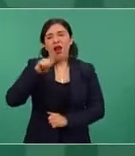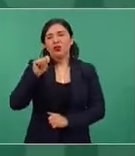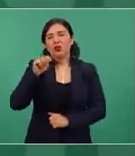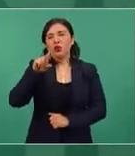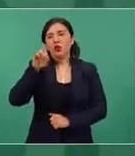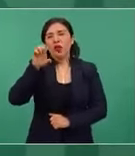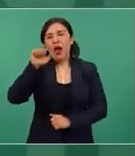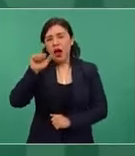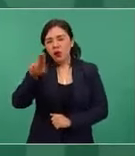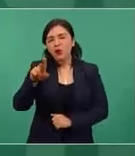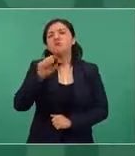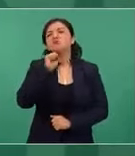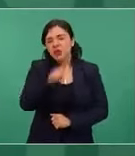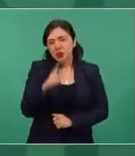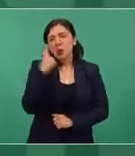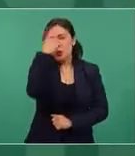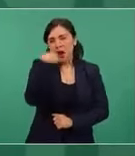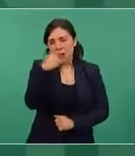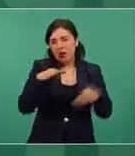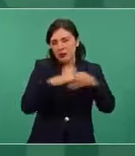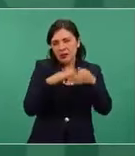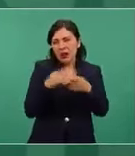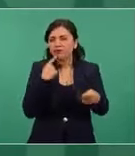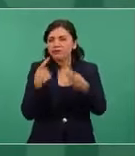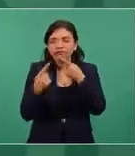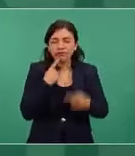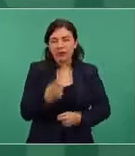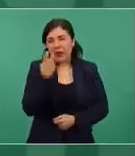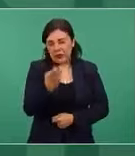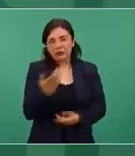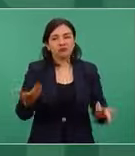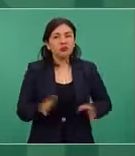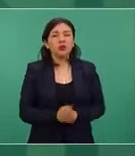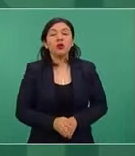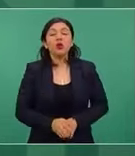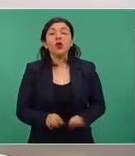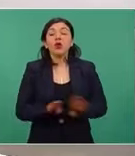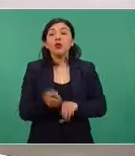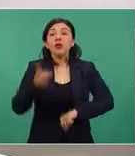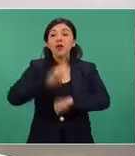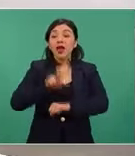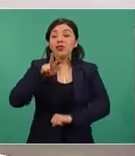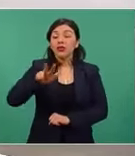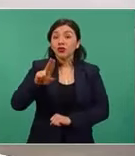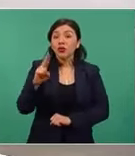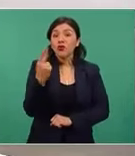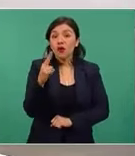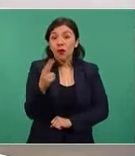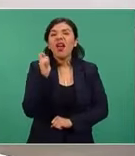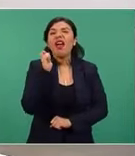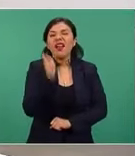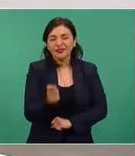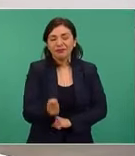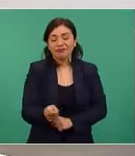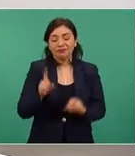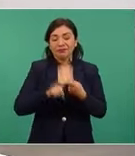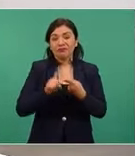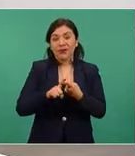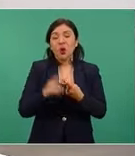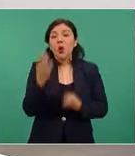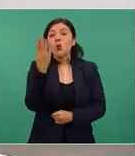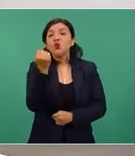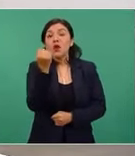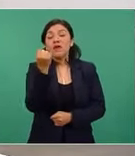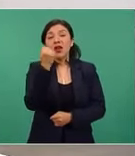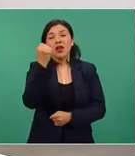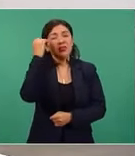la misma duración de una hora. En síntesis, 18 de noviembre tendremos novena cumbre de